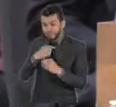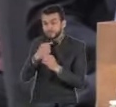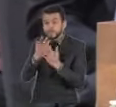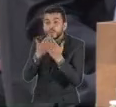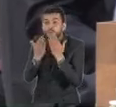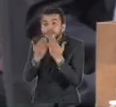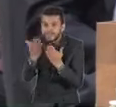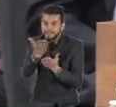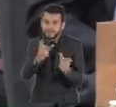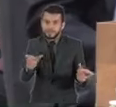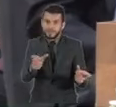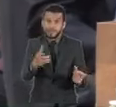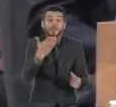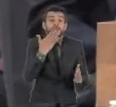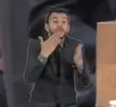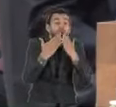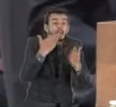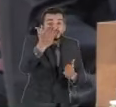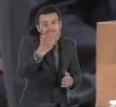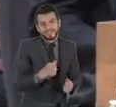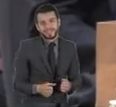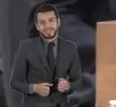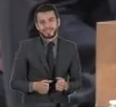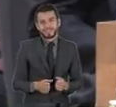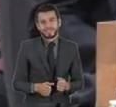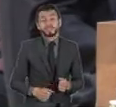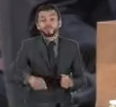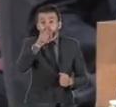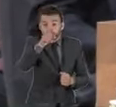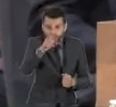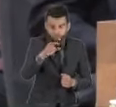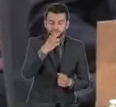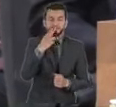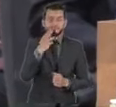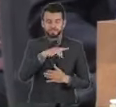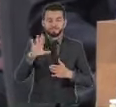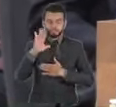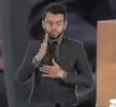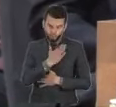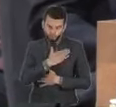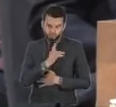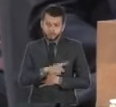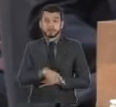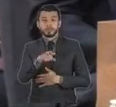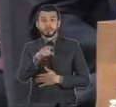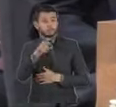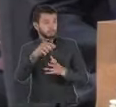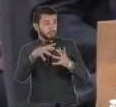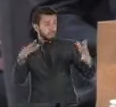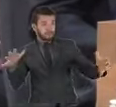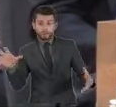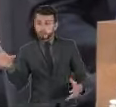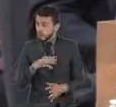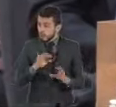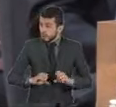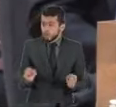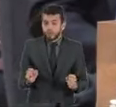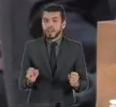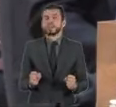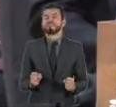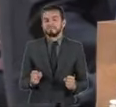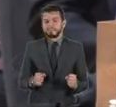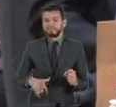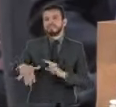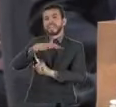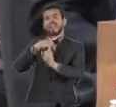ciudadanos. Creemos que lo vamos a lograr. Creemos que a partir de la responsabilidad, el compromiso de todos, lo vamos a lograr. Y el sector hábitat está